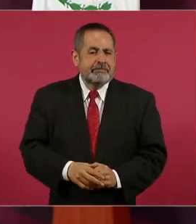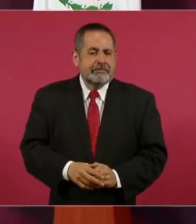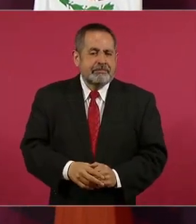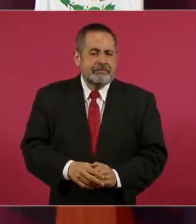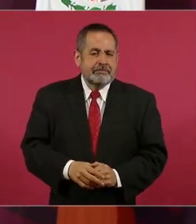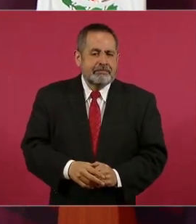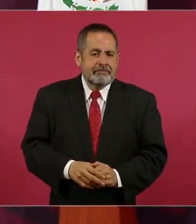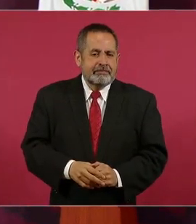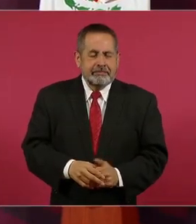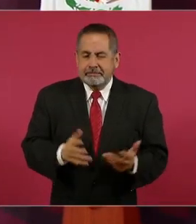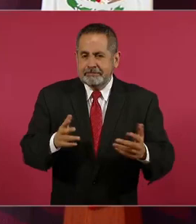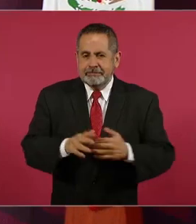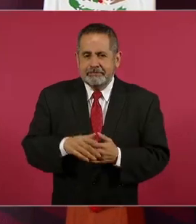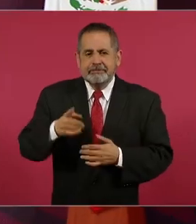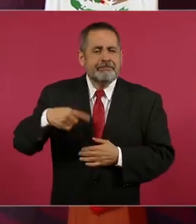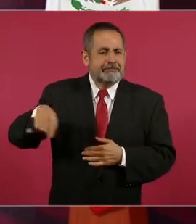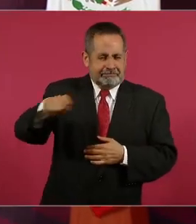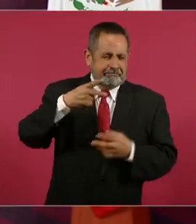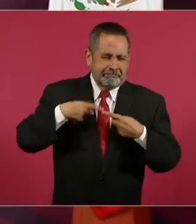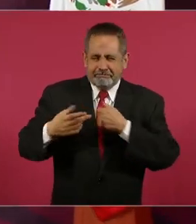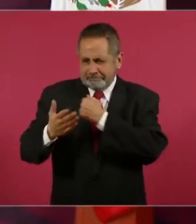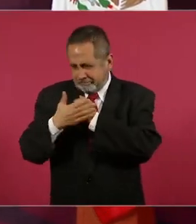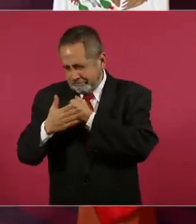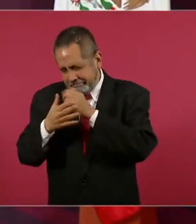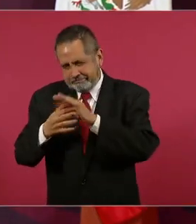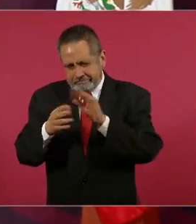a ver qué nos digan los nutriólogos, pero